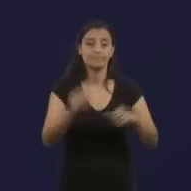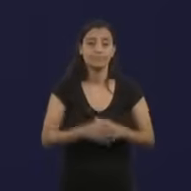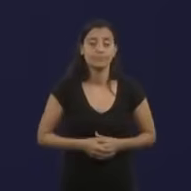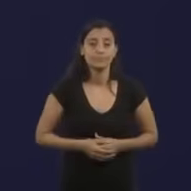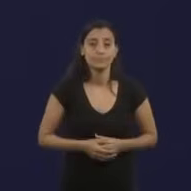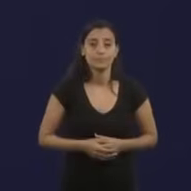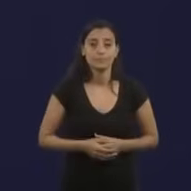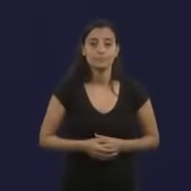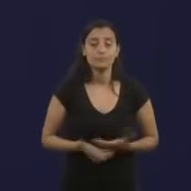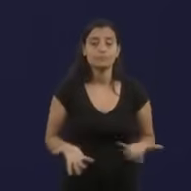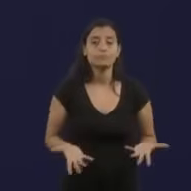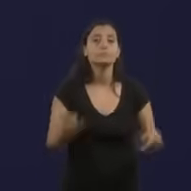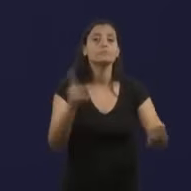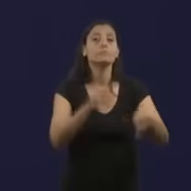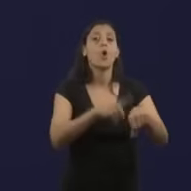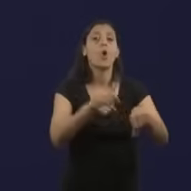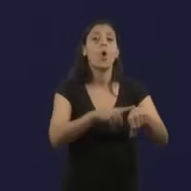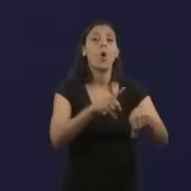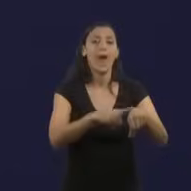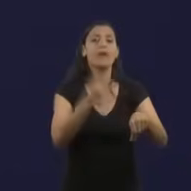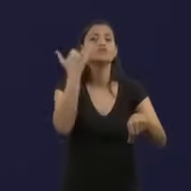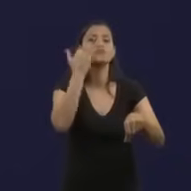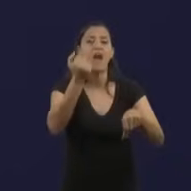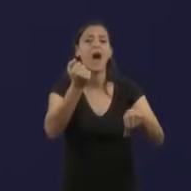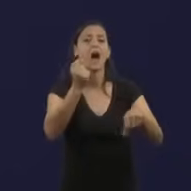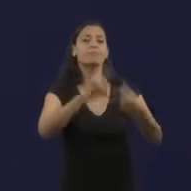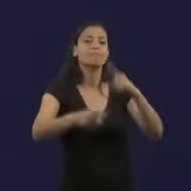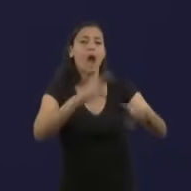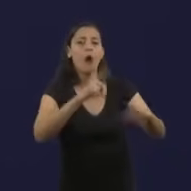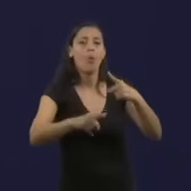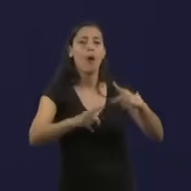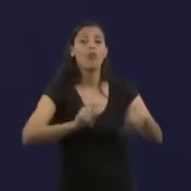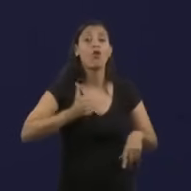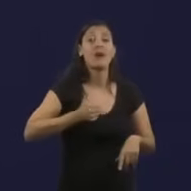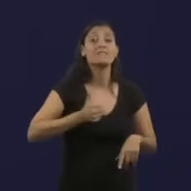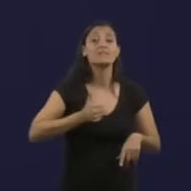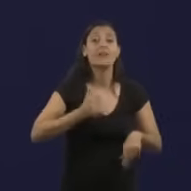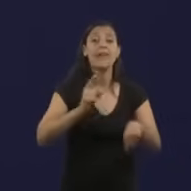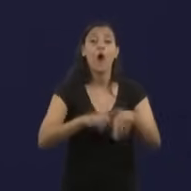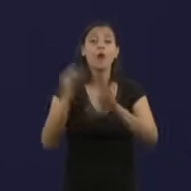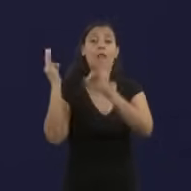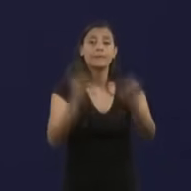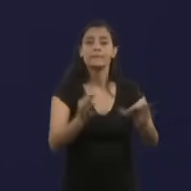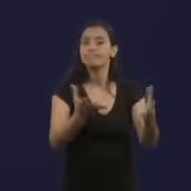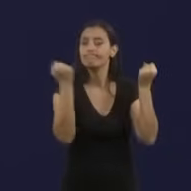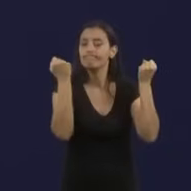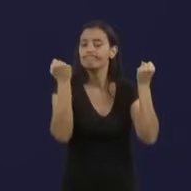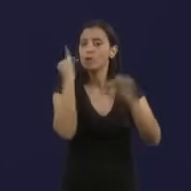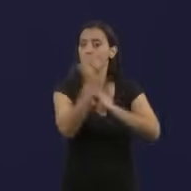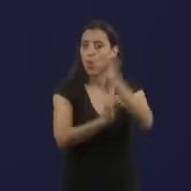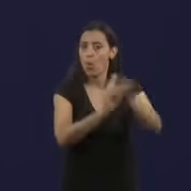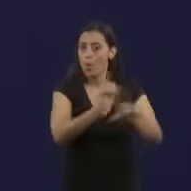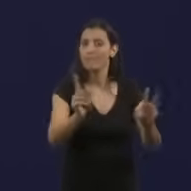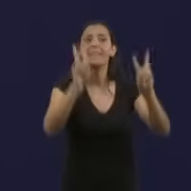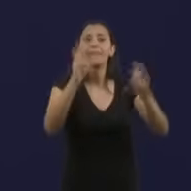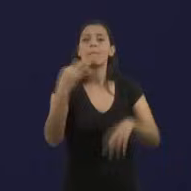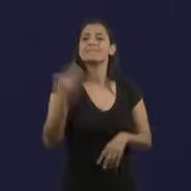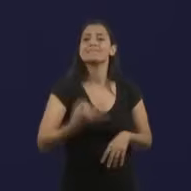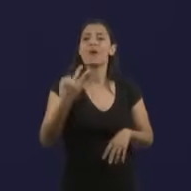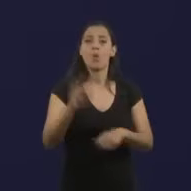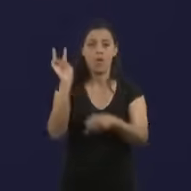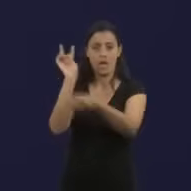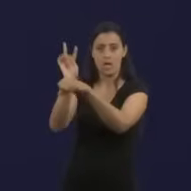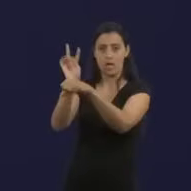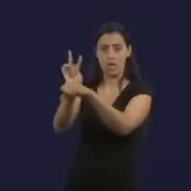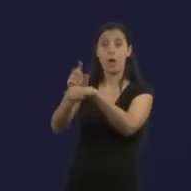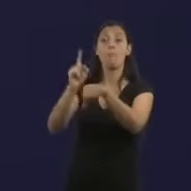o o han acordado con cancillería No divulgarlo simplemente por un tema de de seguridad y de que de bueno de